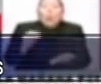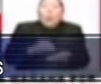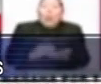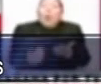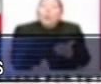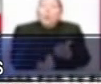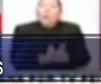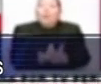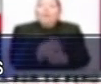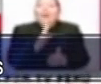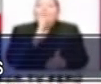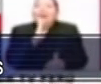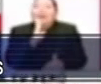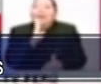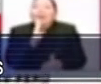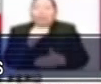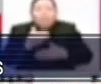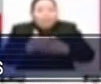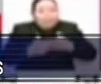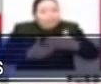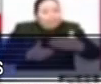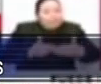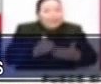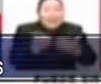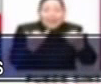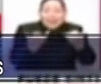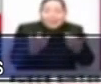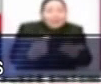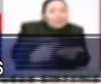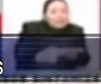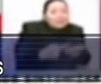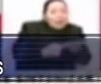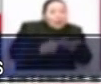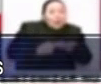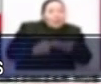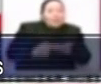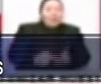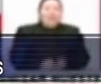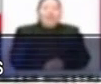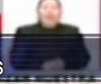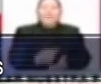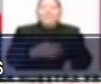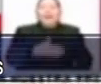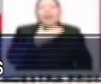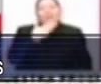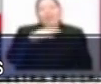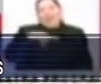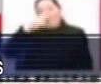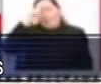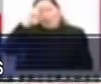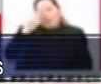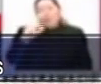gabinete para dialogar y seguir en estas conversaciones en favor del país.